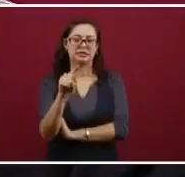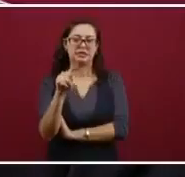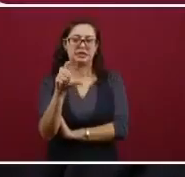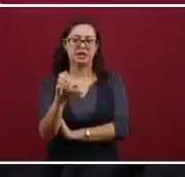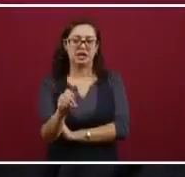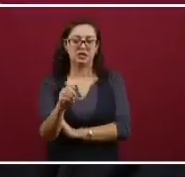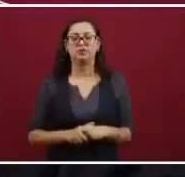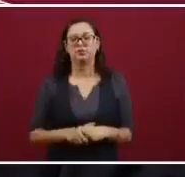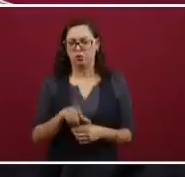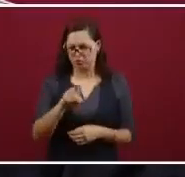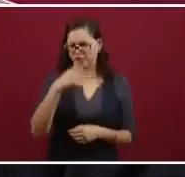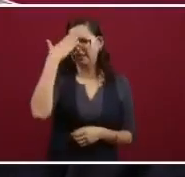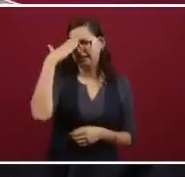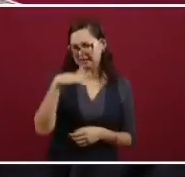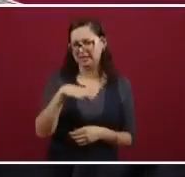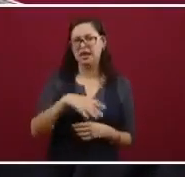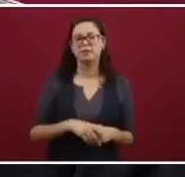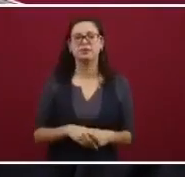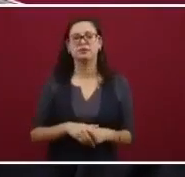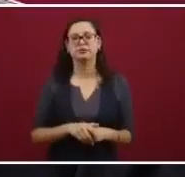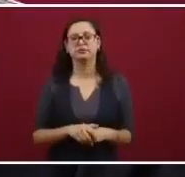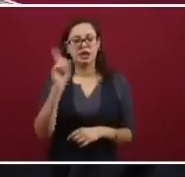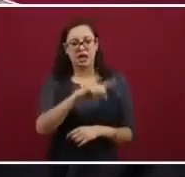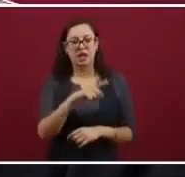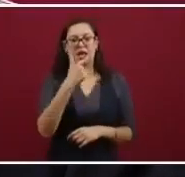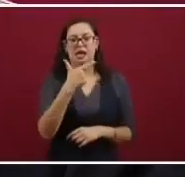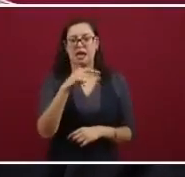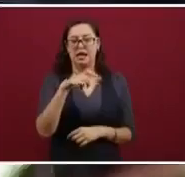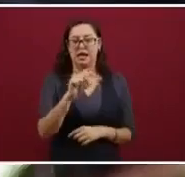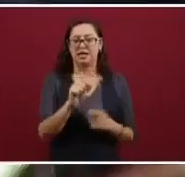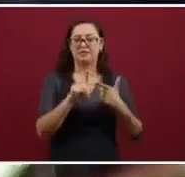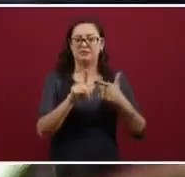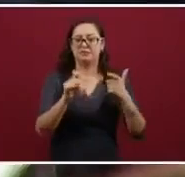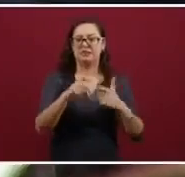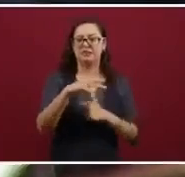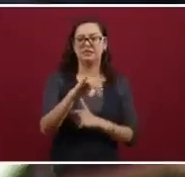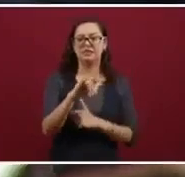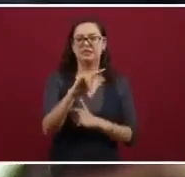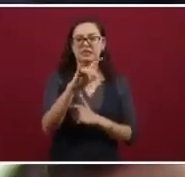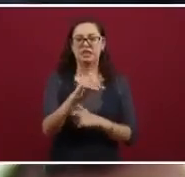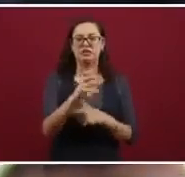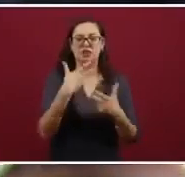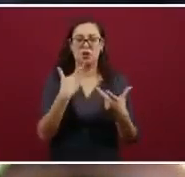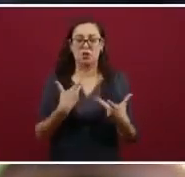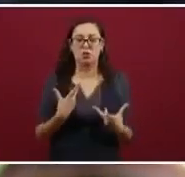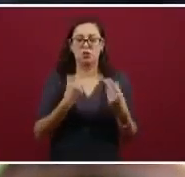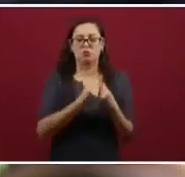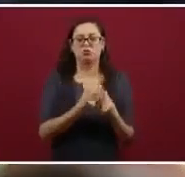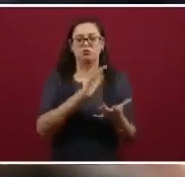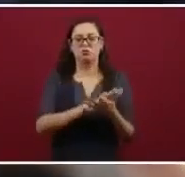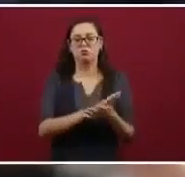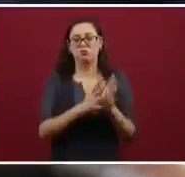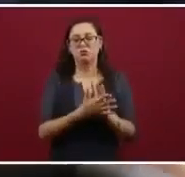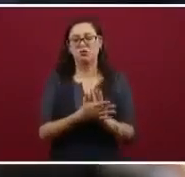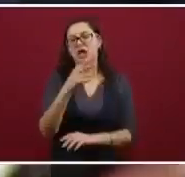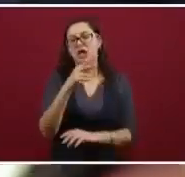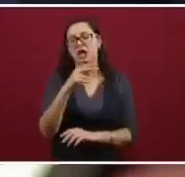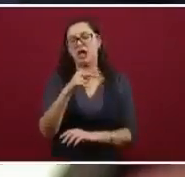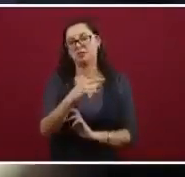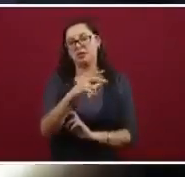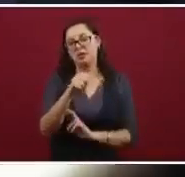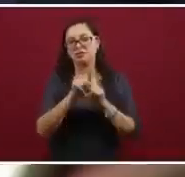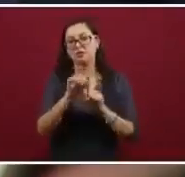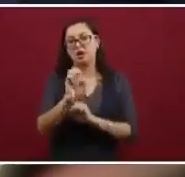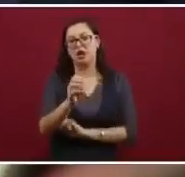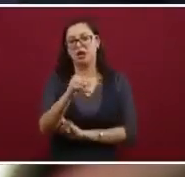Sergio Nieto, dueño de Gas Express Nieto, tuvo una fuerte relación con Enrique Peña Nieto y Emilio Lozoya